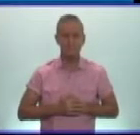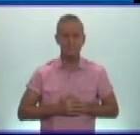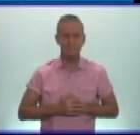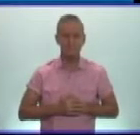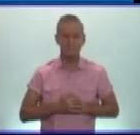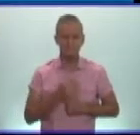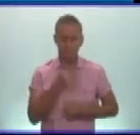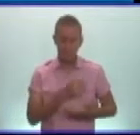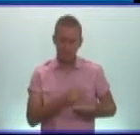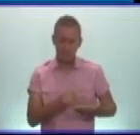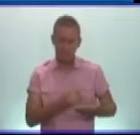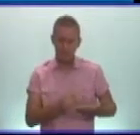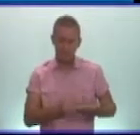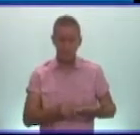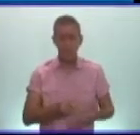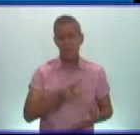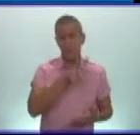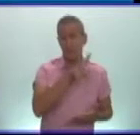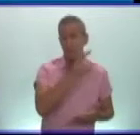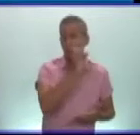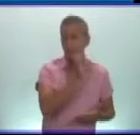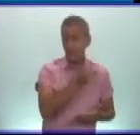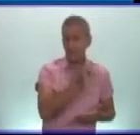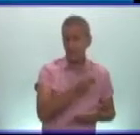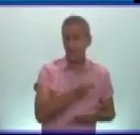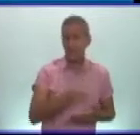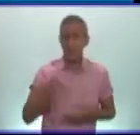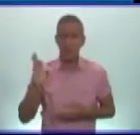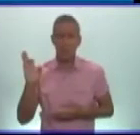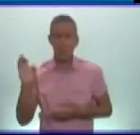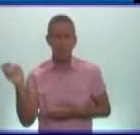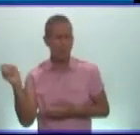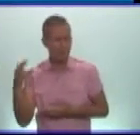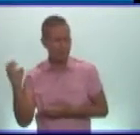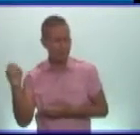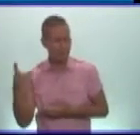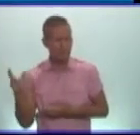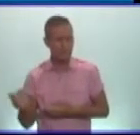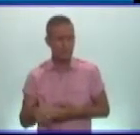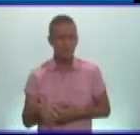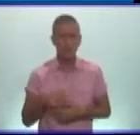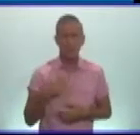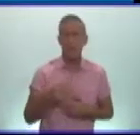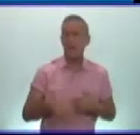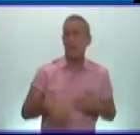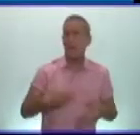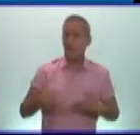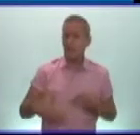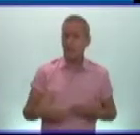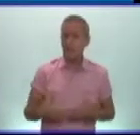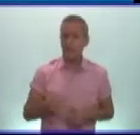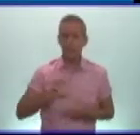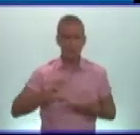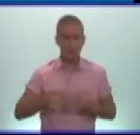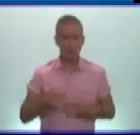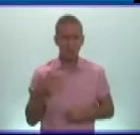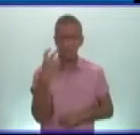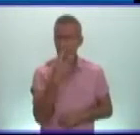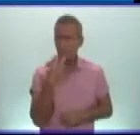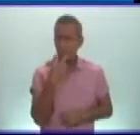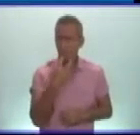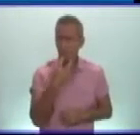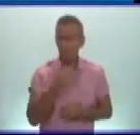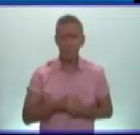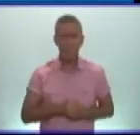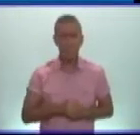Vamos a escribir verdadero o falso según corresponda. Vamos a realizar la actividad de forma oral. Dice la primera proposición. En